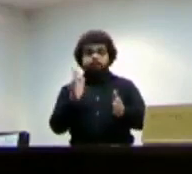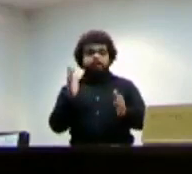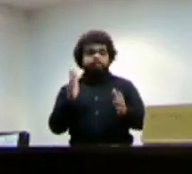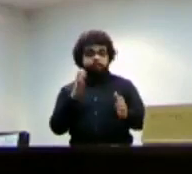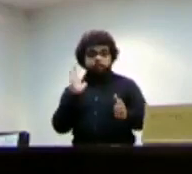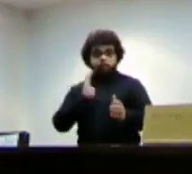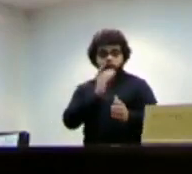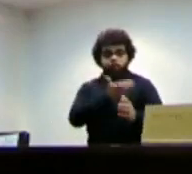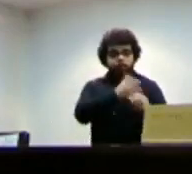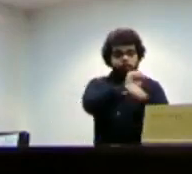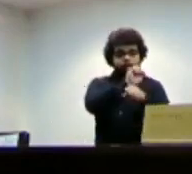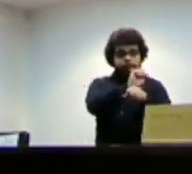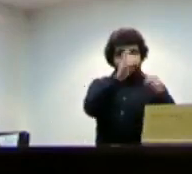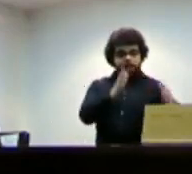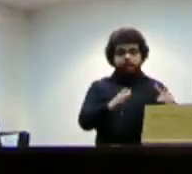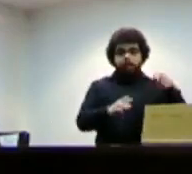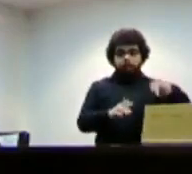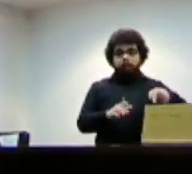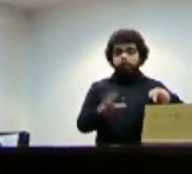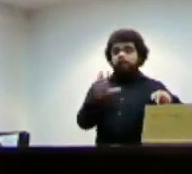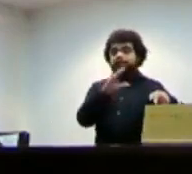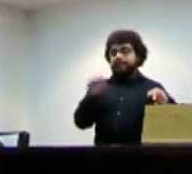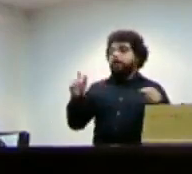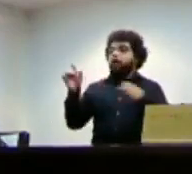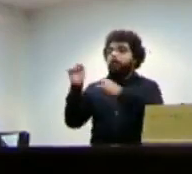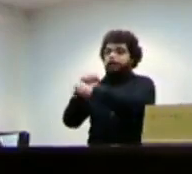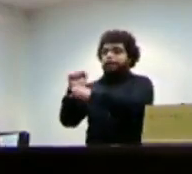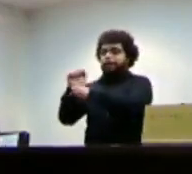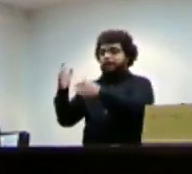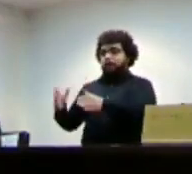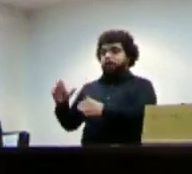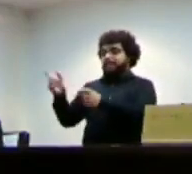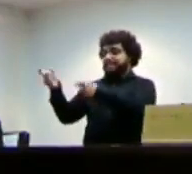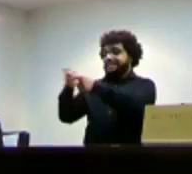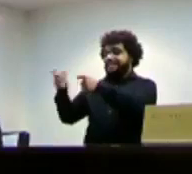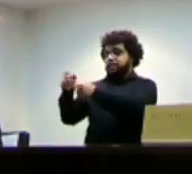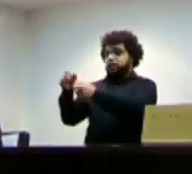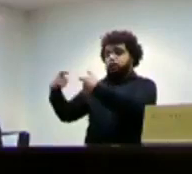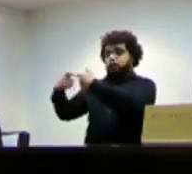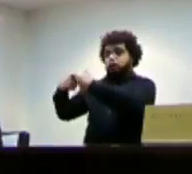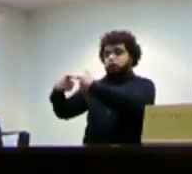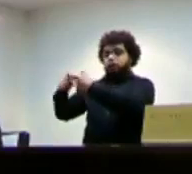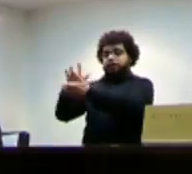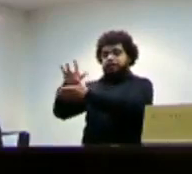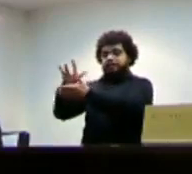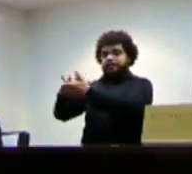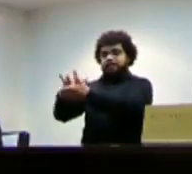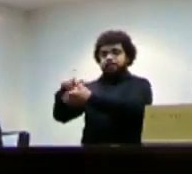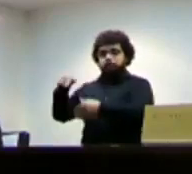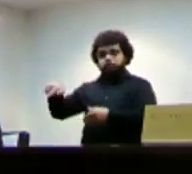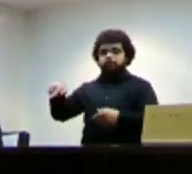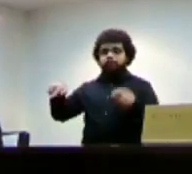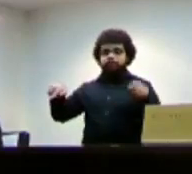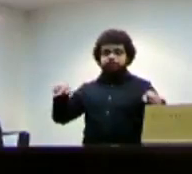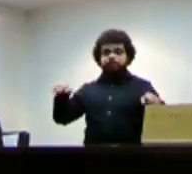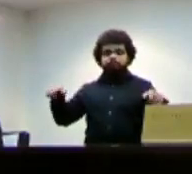y los operadores del Centro de Control Energético donde se les informa, mira,